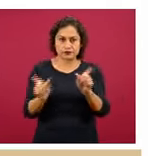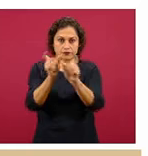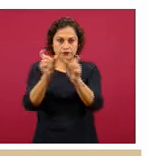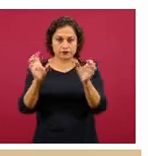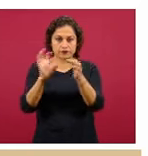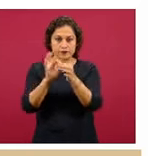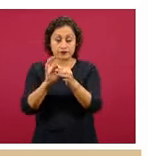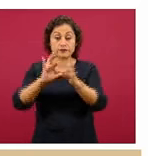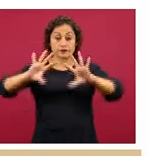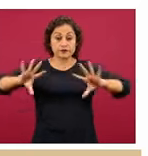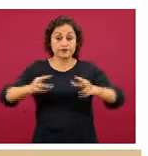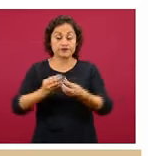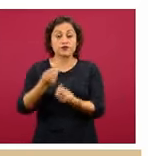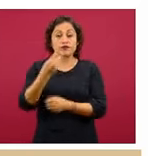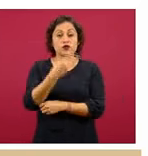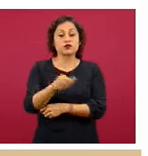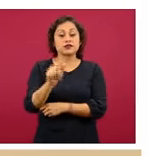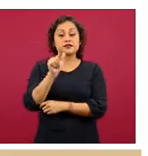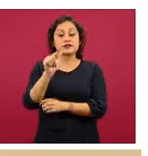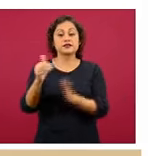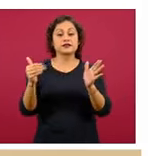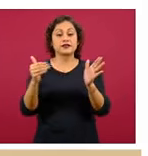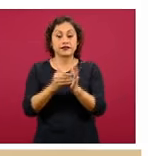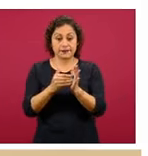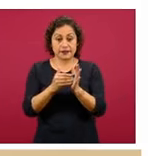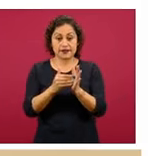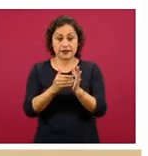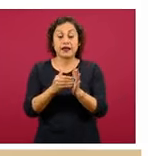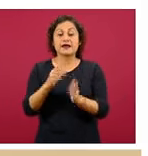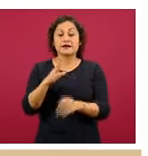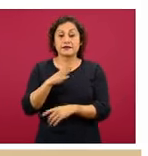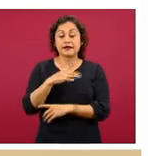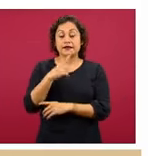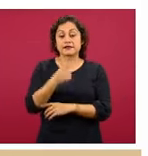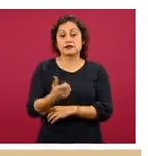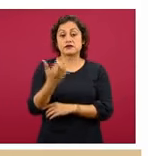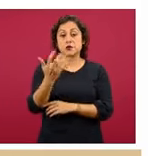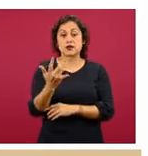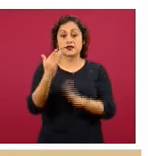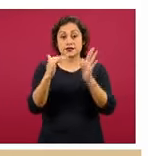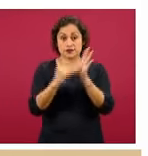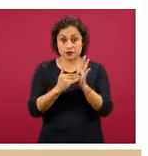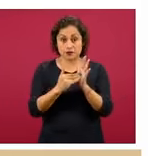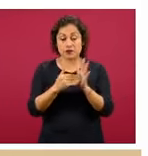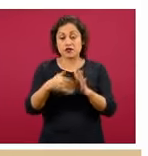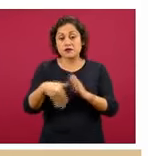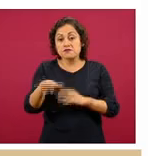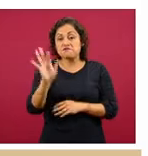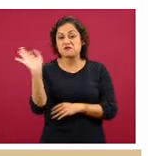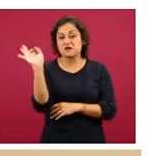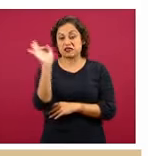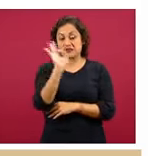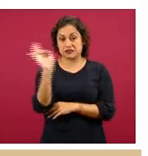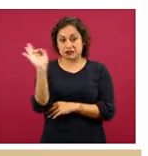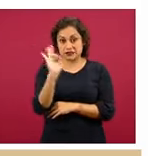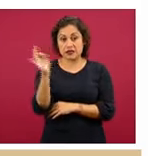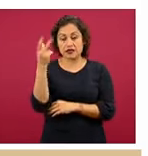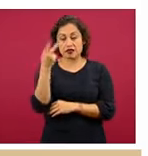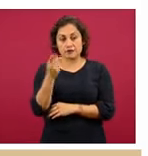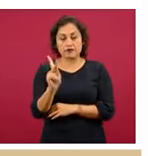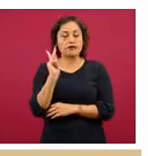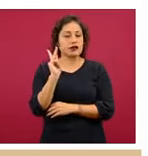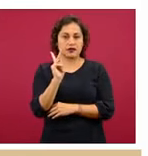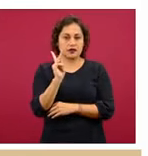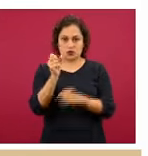las 217,000, hay 159,000 que de alguna forma pueden ser, pero no está confirmado, pueden